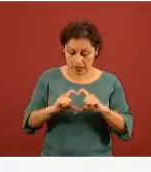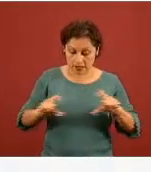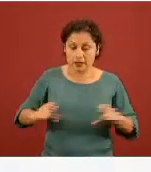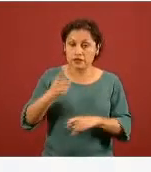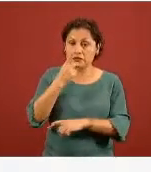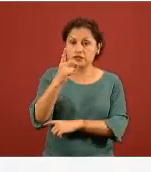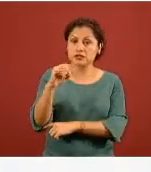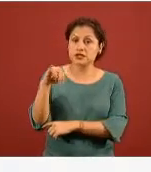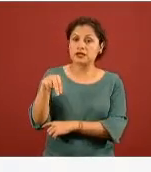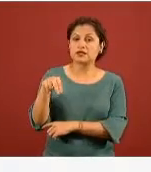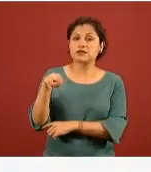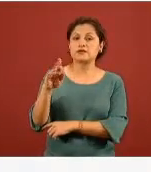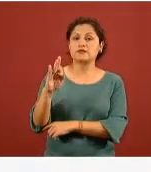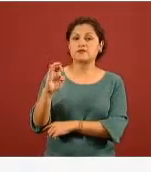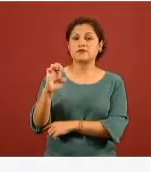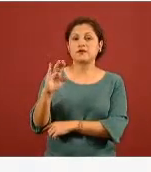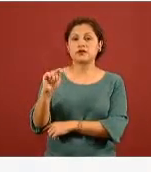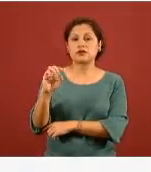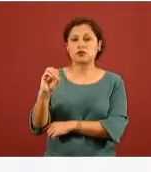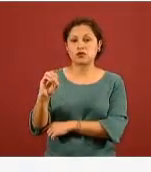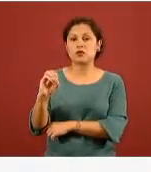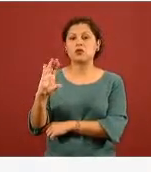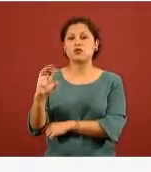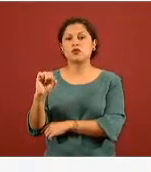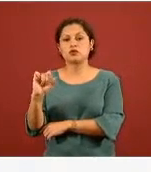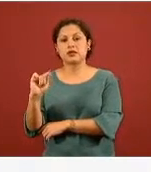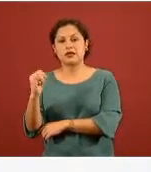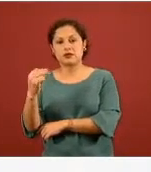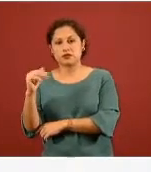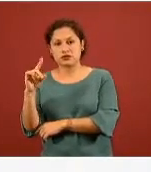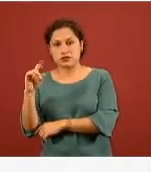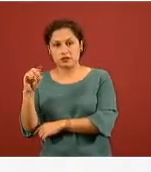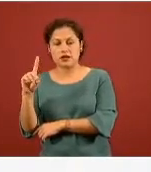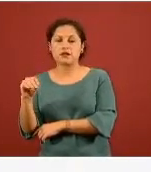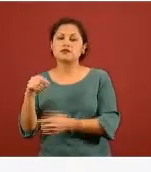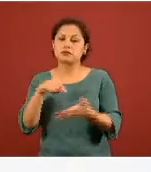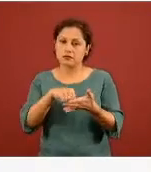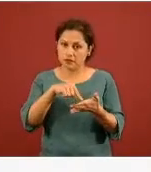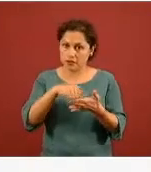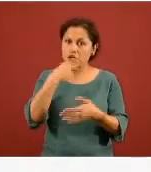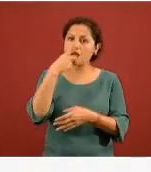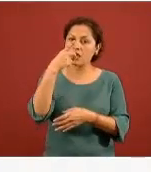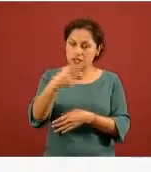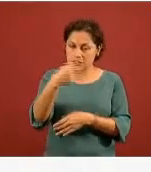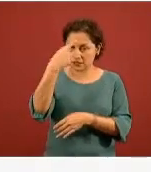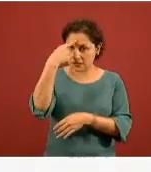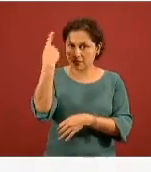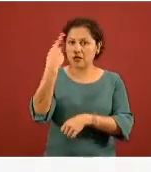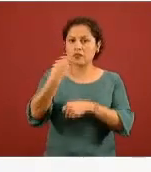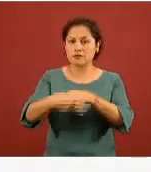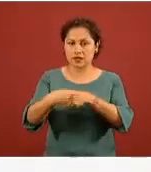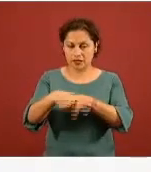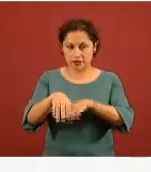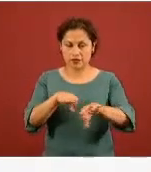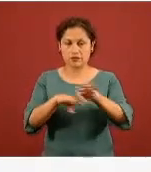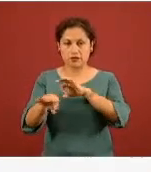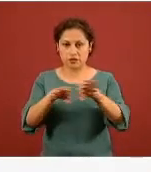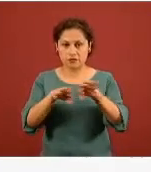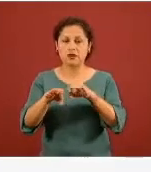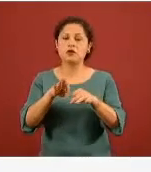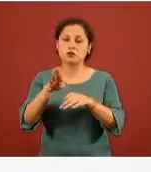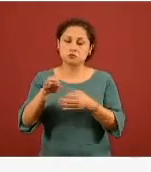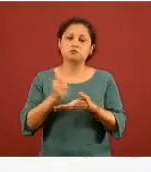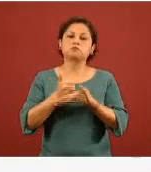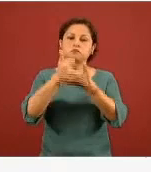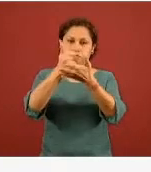infectocontagiosidad. Lo recibirán todos los trabajadores, decíamos, que estén en las áreas de atención